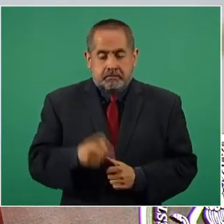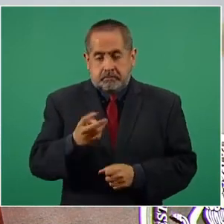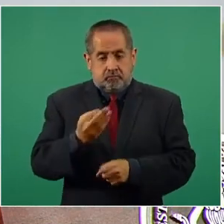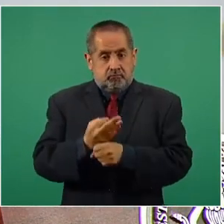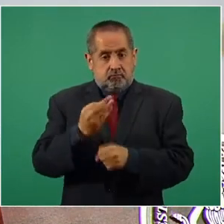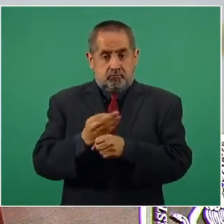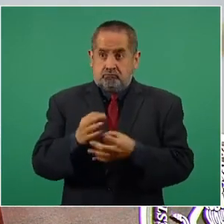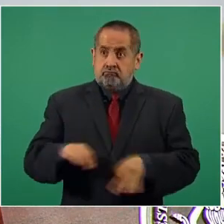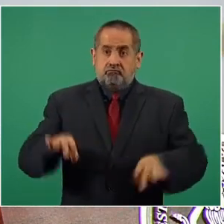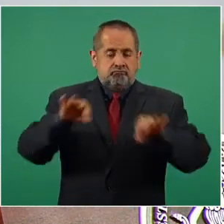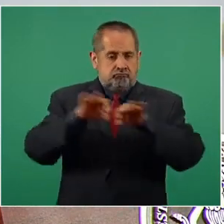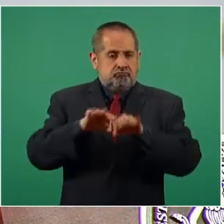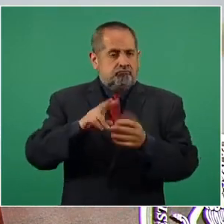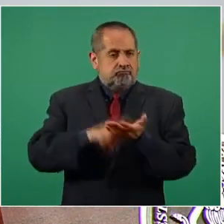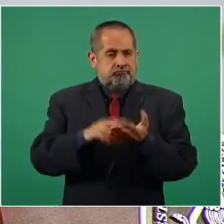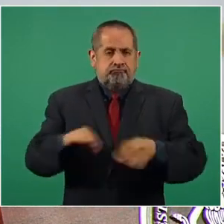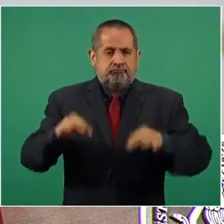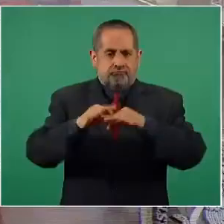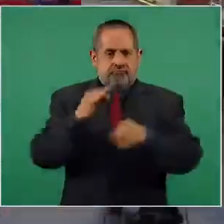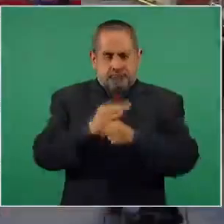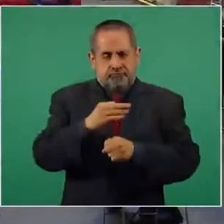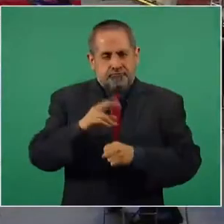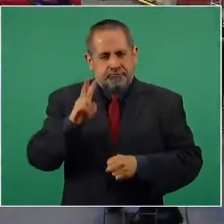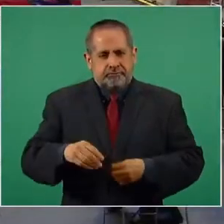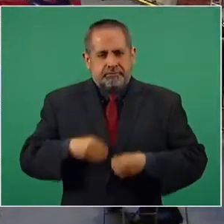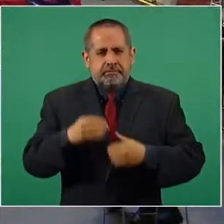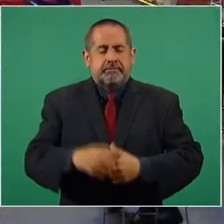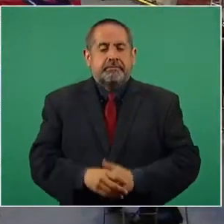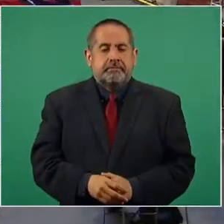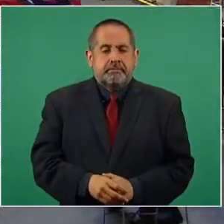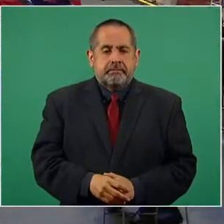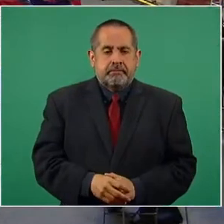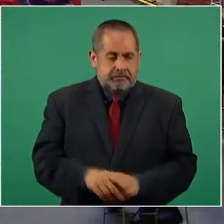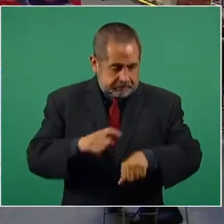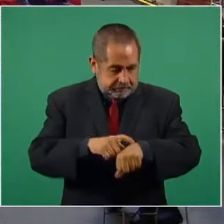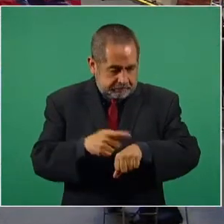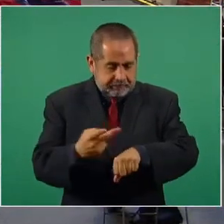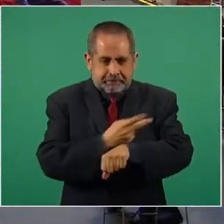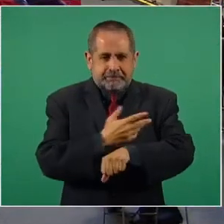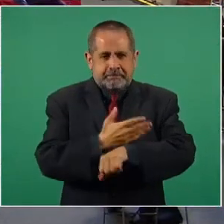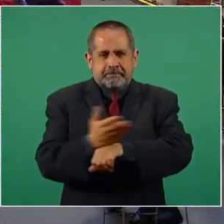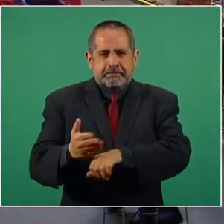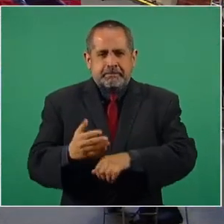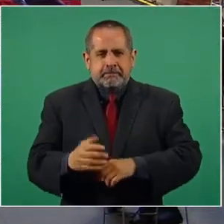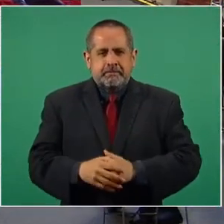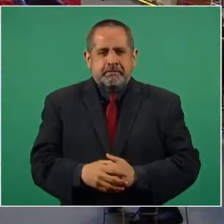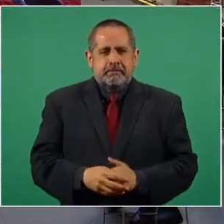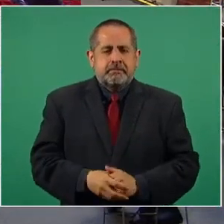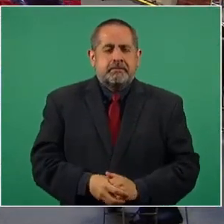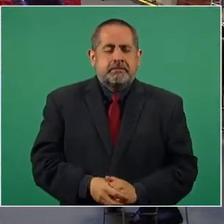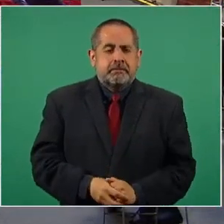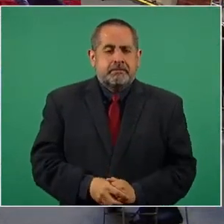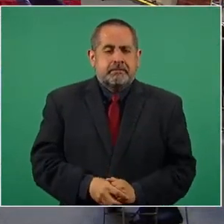momento histórico importantísimo el que estamos viviendo. Ya se nos pasó el tiempo.